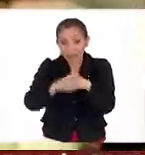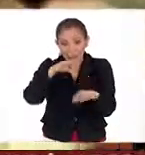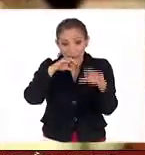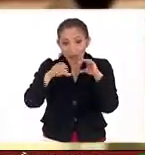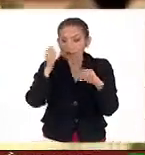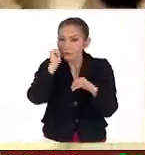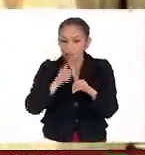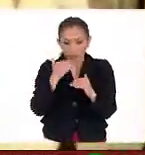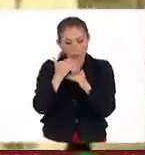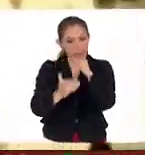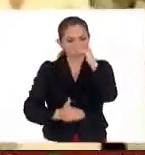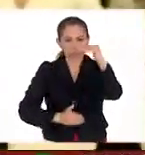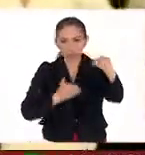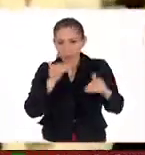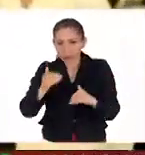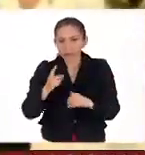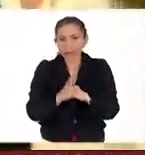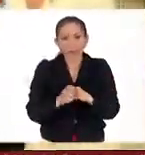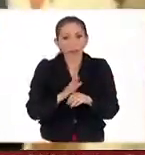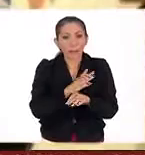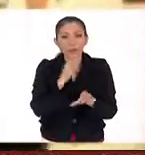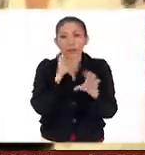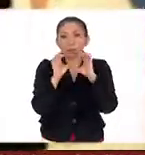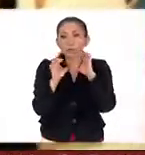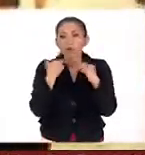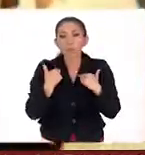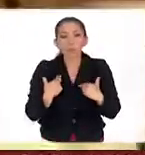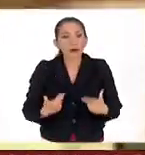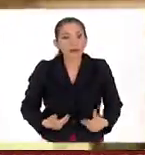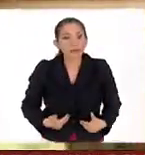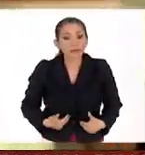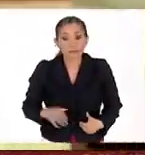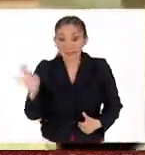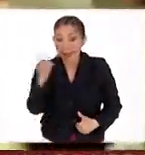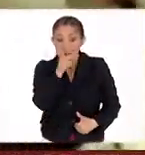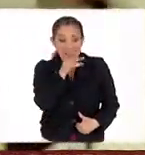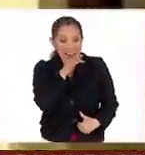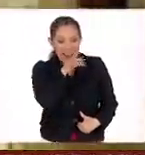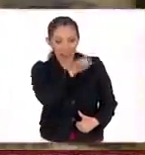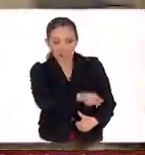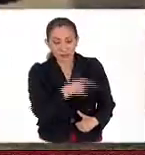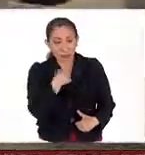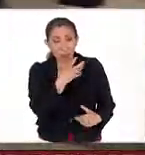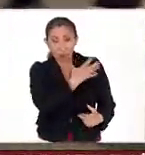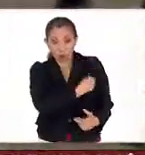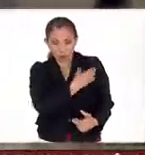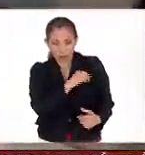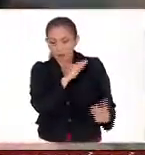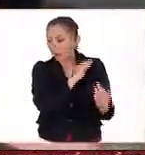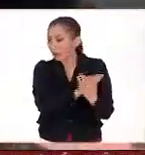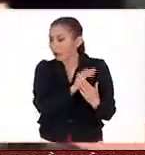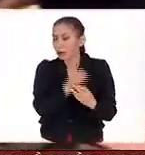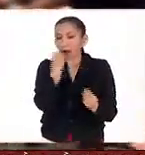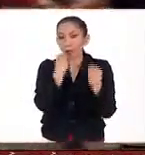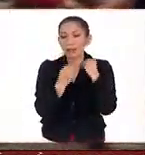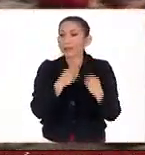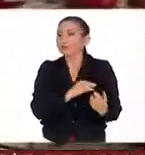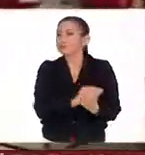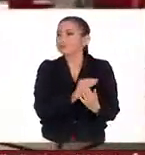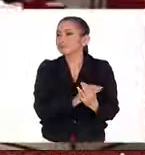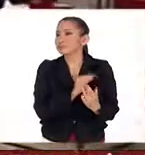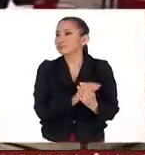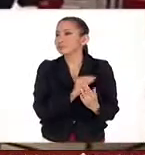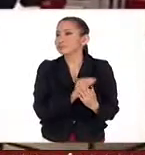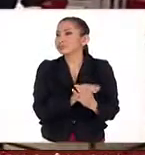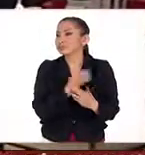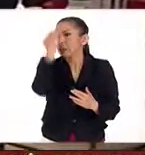estar desarrollándonos. Y se afecta la comunicación humana porque si los padres no hablan con los niños a la hora de comer y platican